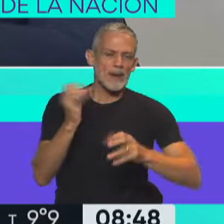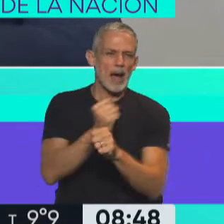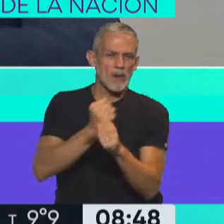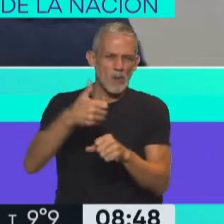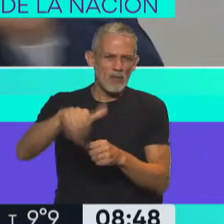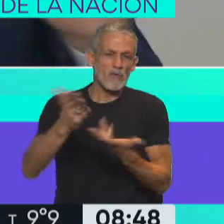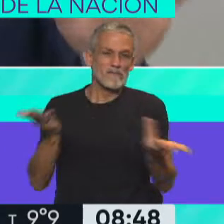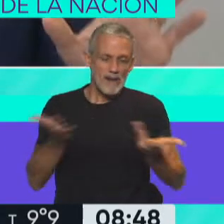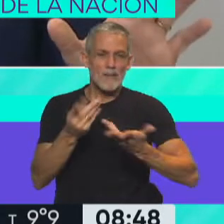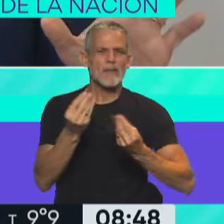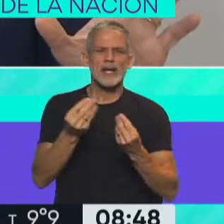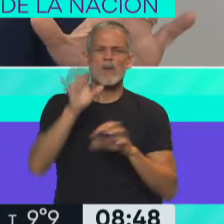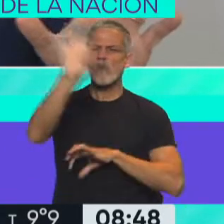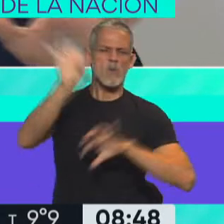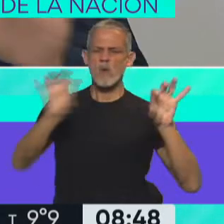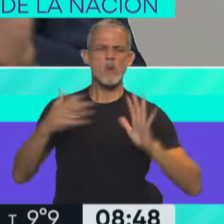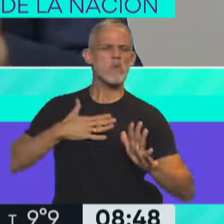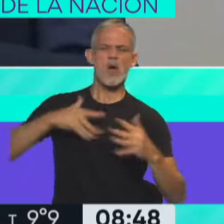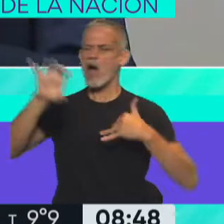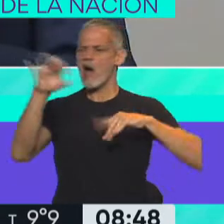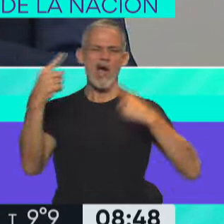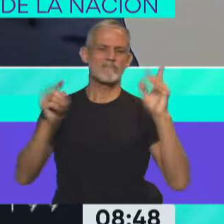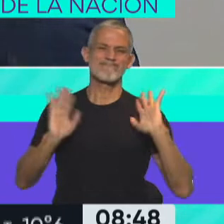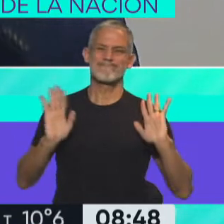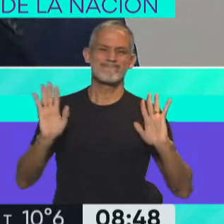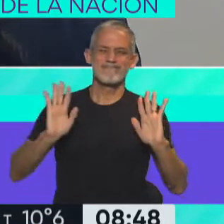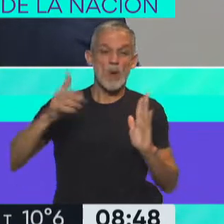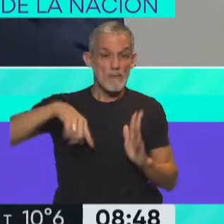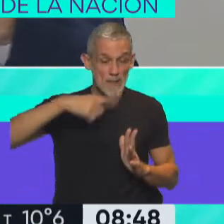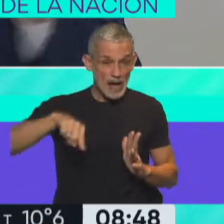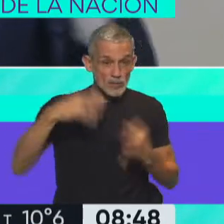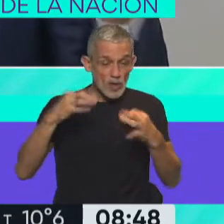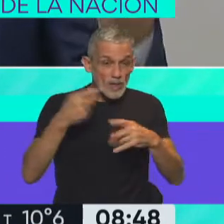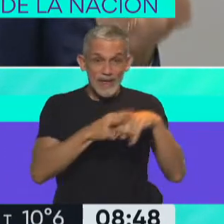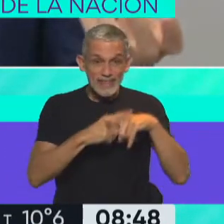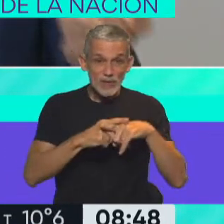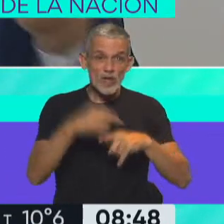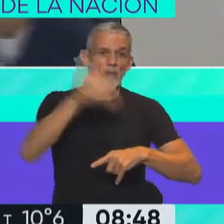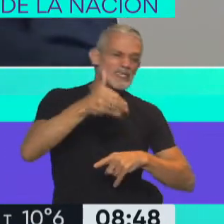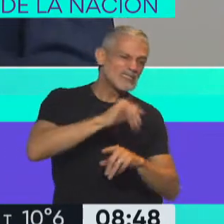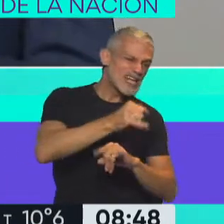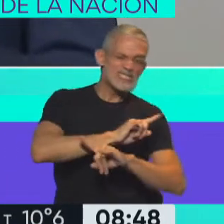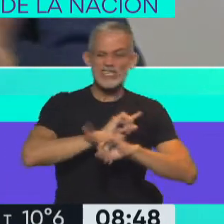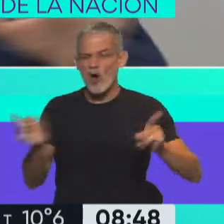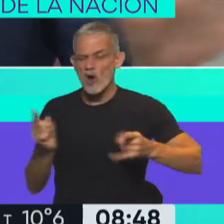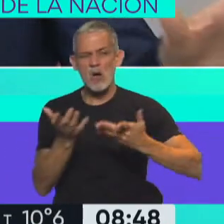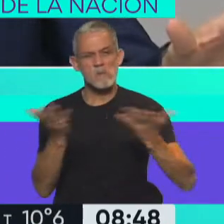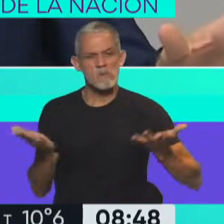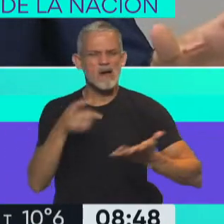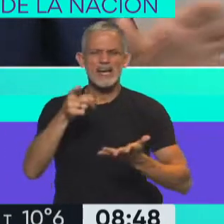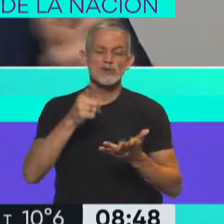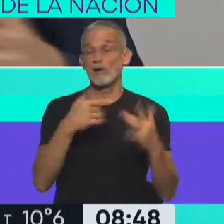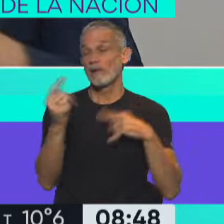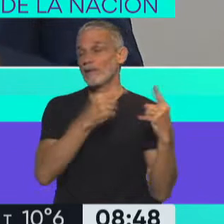aprobado para despartidizar este debate, porque para nosotros lo que tenemos que estar discutiendo no es presencialidad, sí presencialidad, no, eso es una